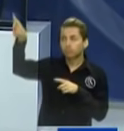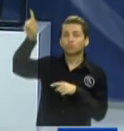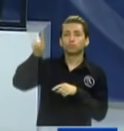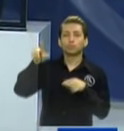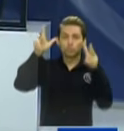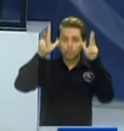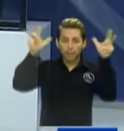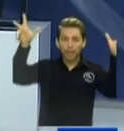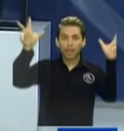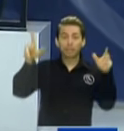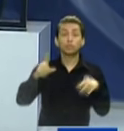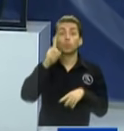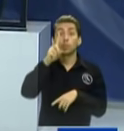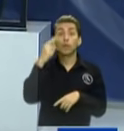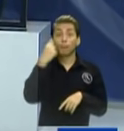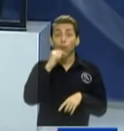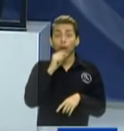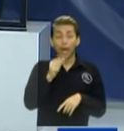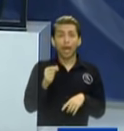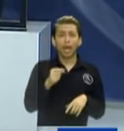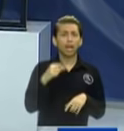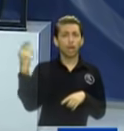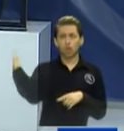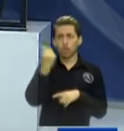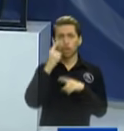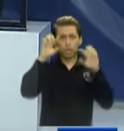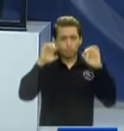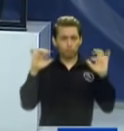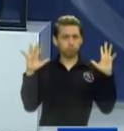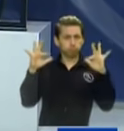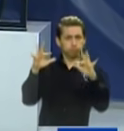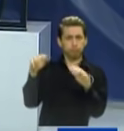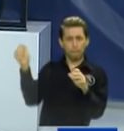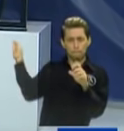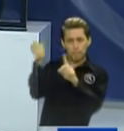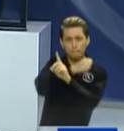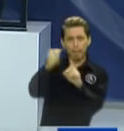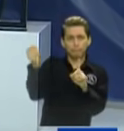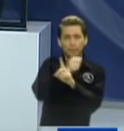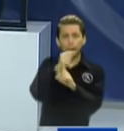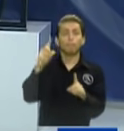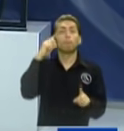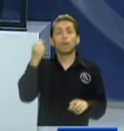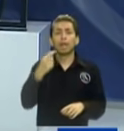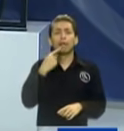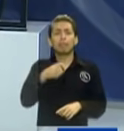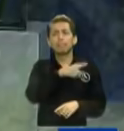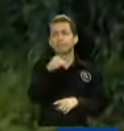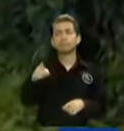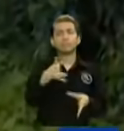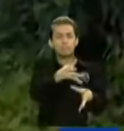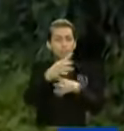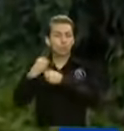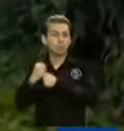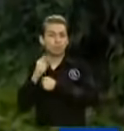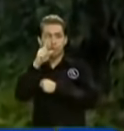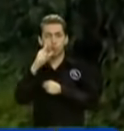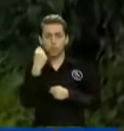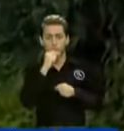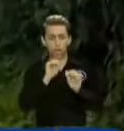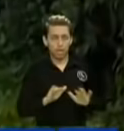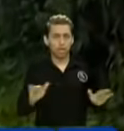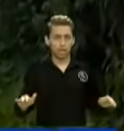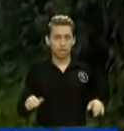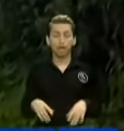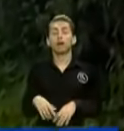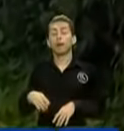fue vapuleada por una turba de vecinos tras ser acusada de secuestrar a una niña. Agentes de la Policía Nacional Civil